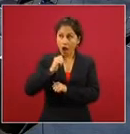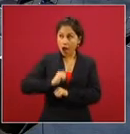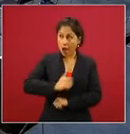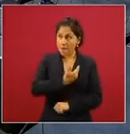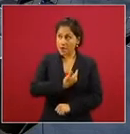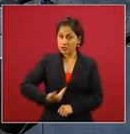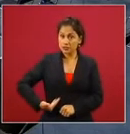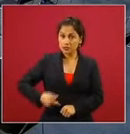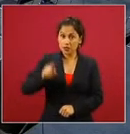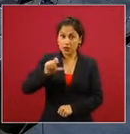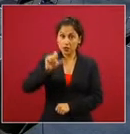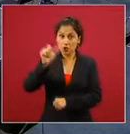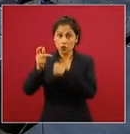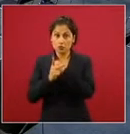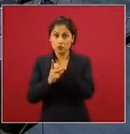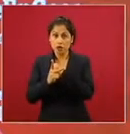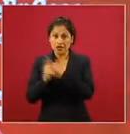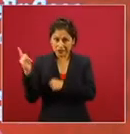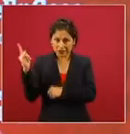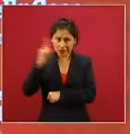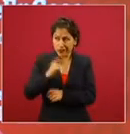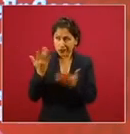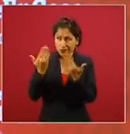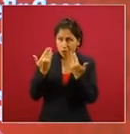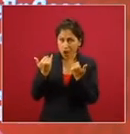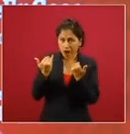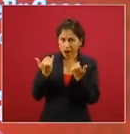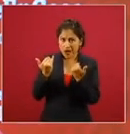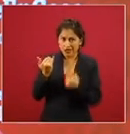esas ínfulas de prepotencia,